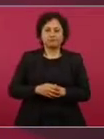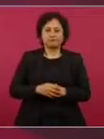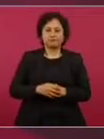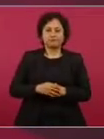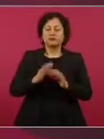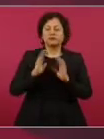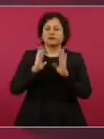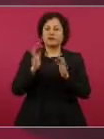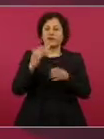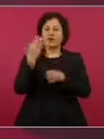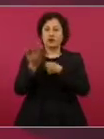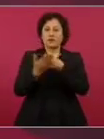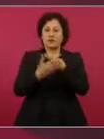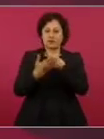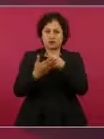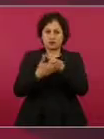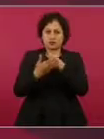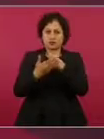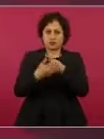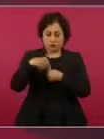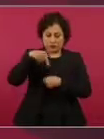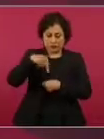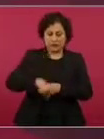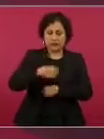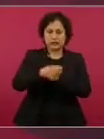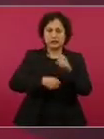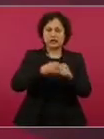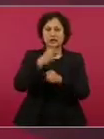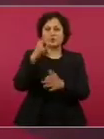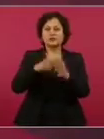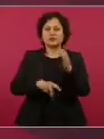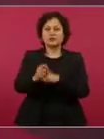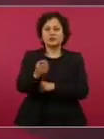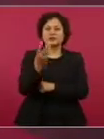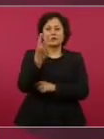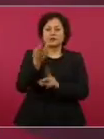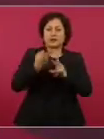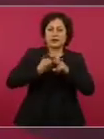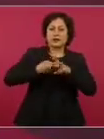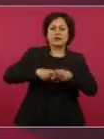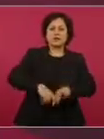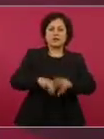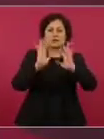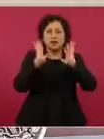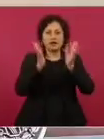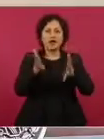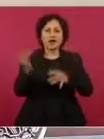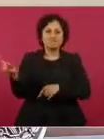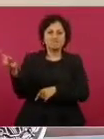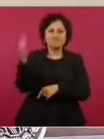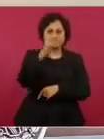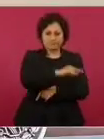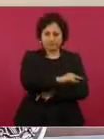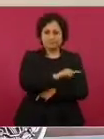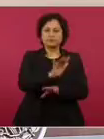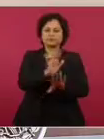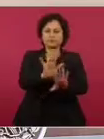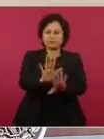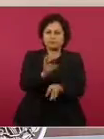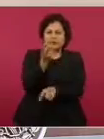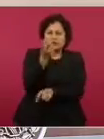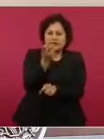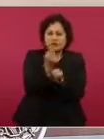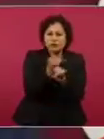en operaciones este año. Pero todo eso, con precisión, es mejor que vengan